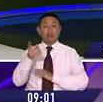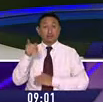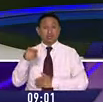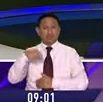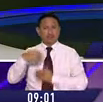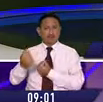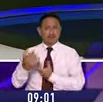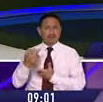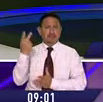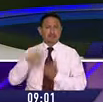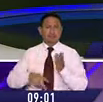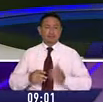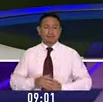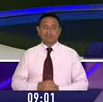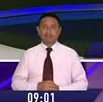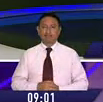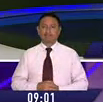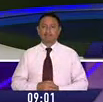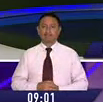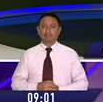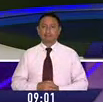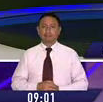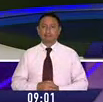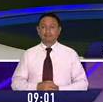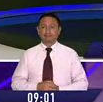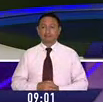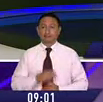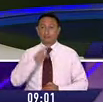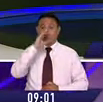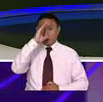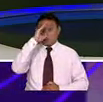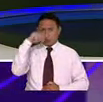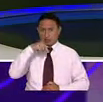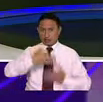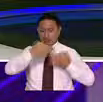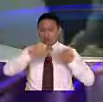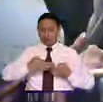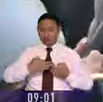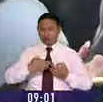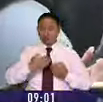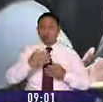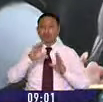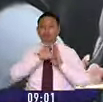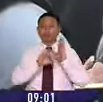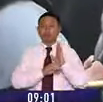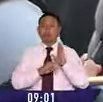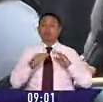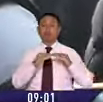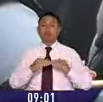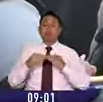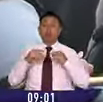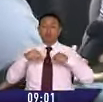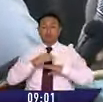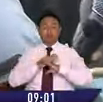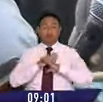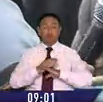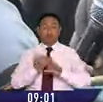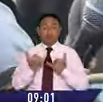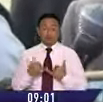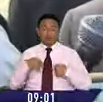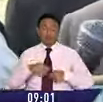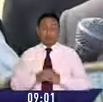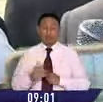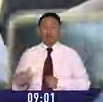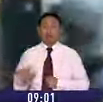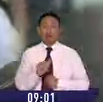qué nos cuenta Priscila Cadena. La Policía Nacional, garantizamos la Constitución y la democracia, y mientras eso esté así, pues tenemos que defenderla como lo estamos haciendo, al igual que